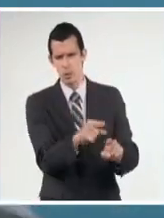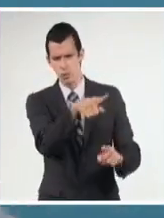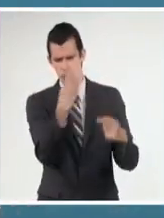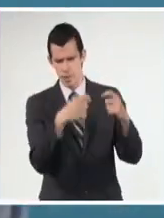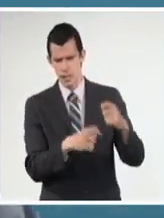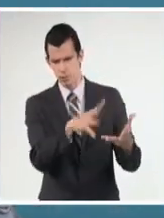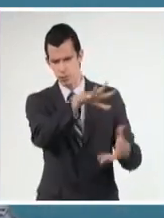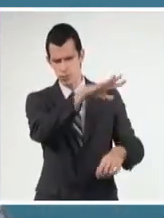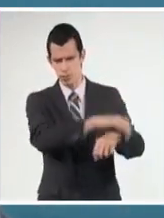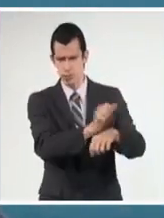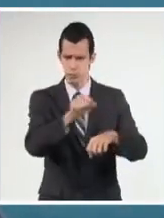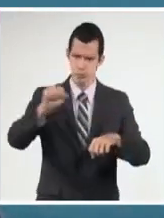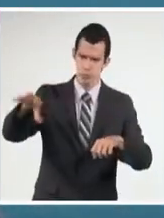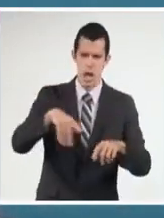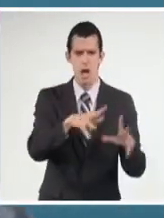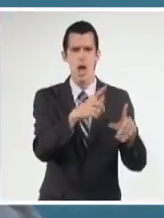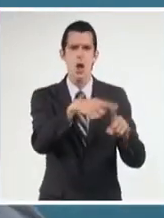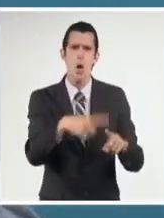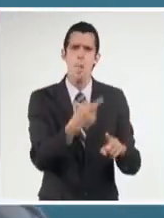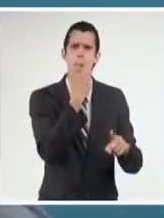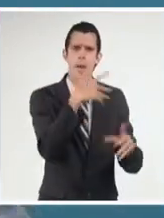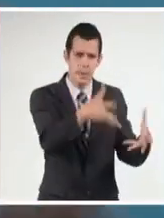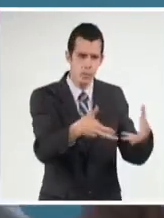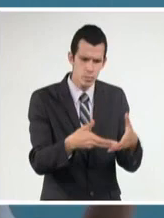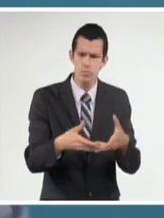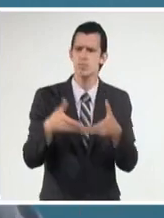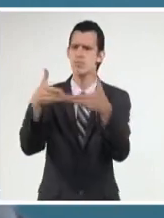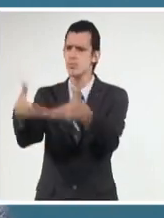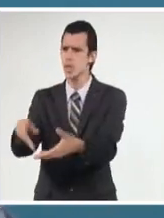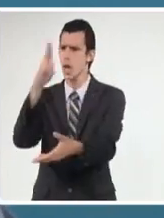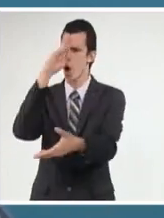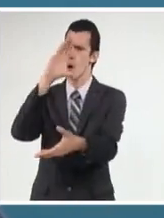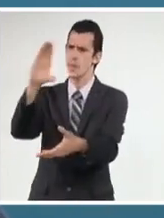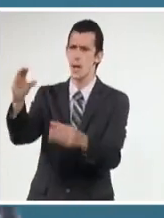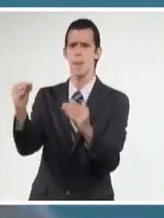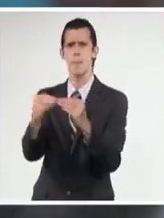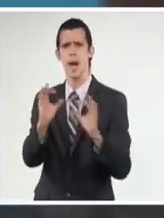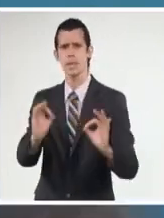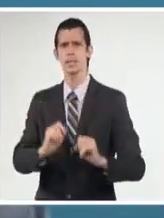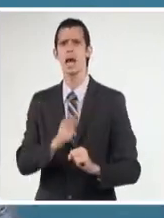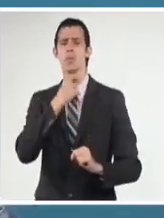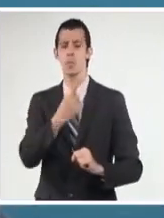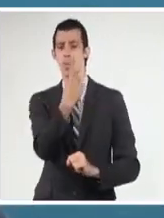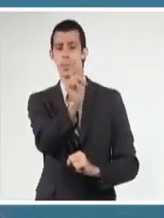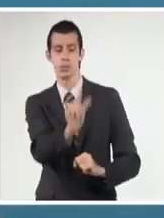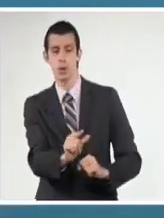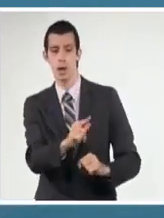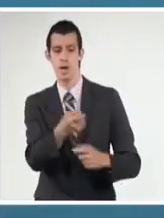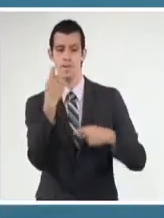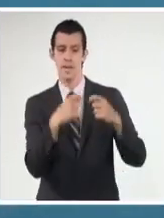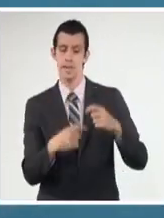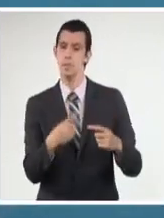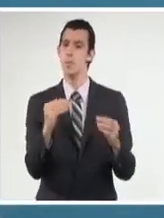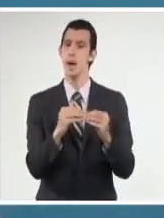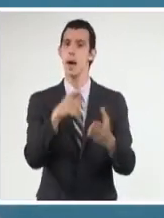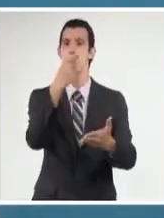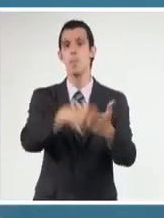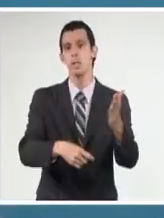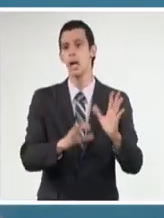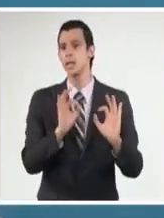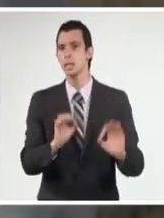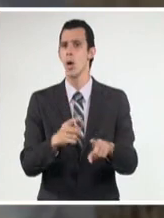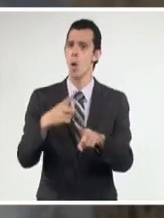Hemos sido enérgicos con relación a las medidas a tomar con estas personas. El que lleva una multa administrativa se le pone, el que lleva un proceso penal, es decir, una vista de juicio oral,